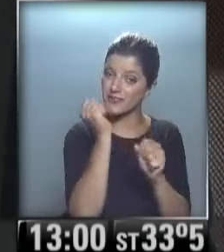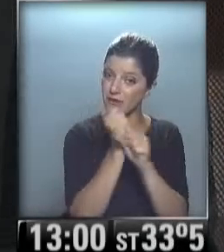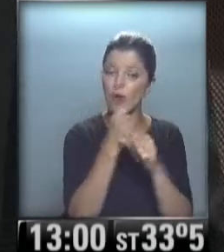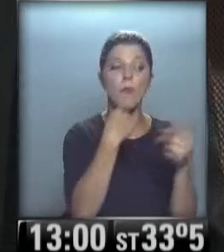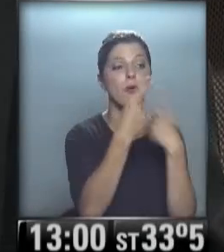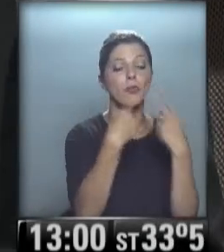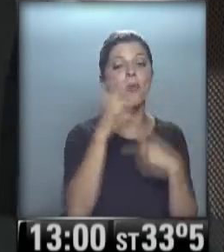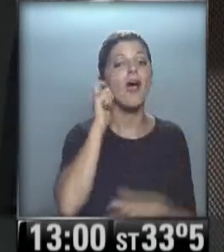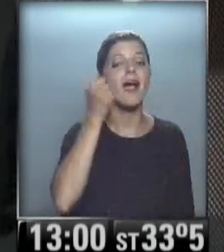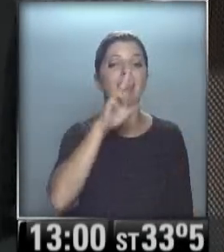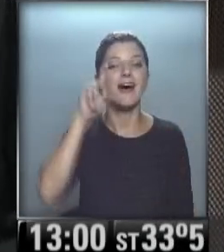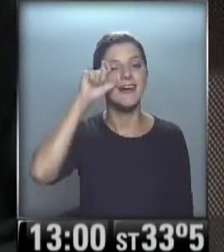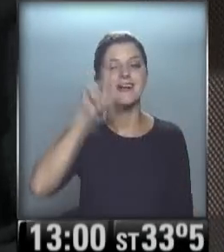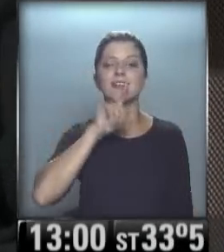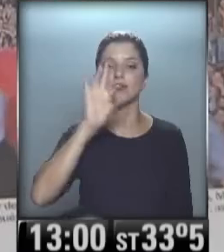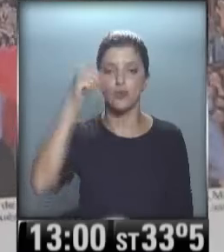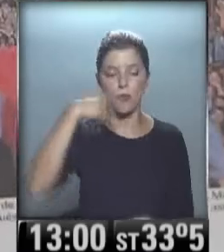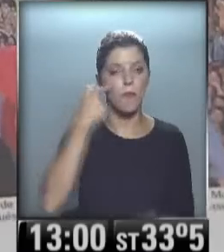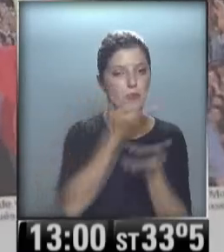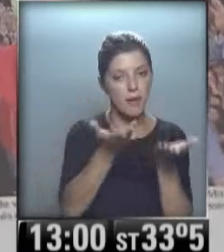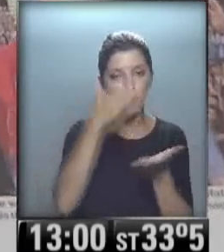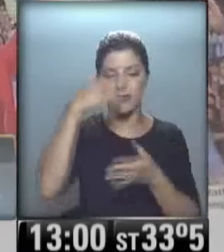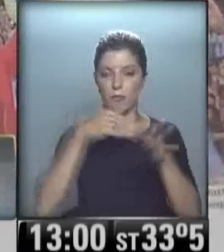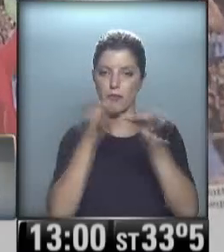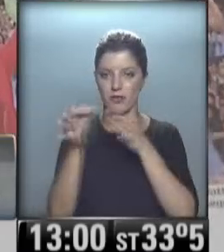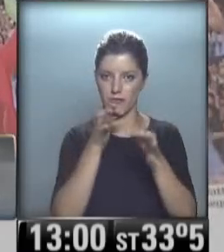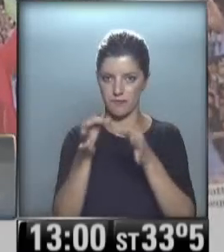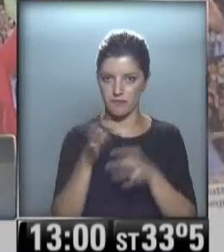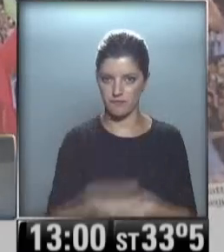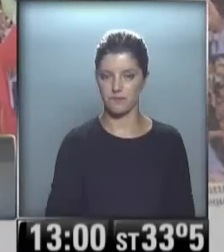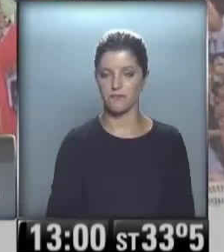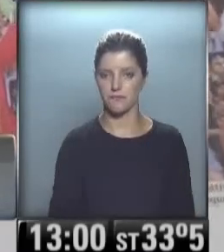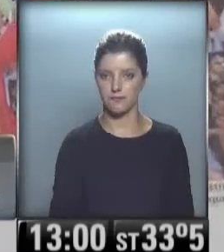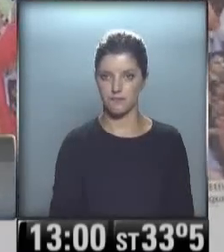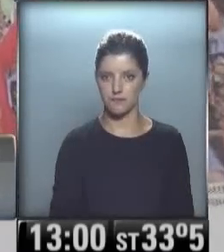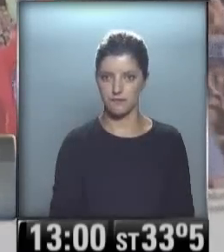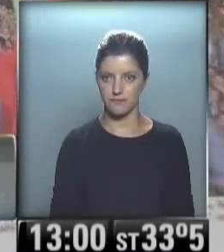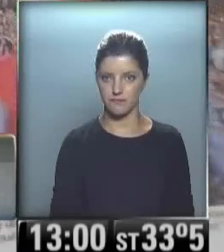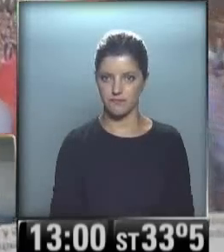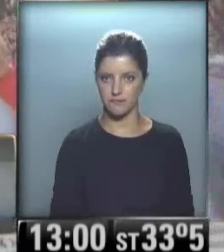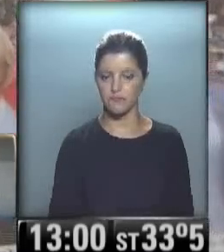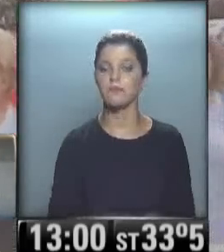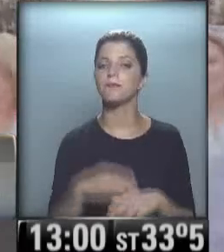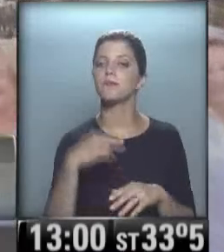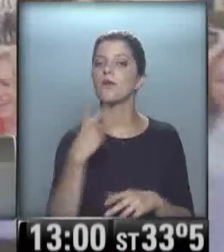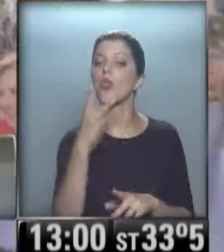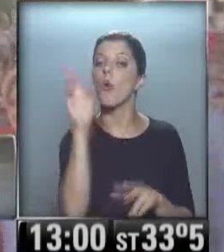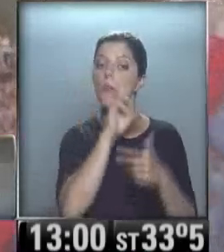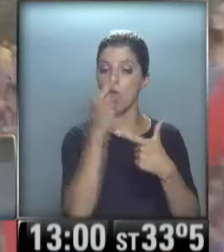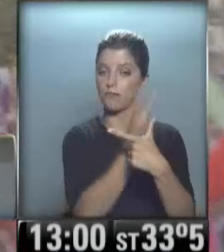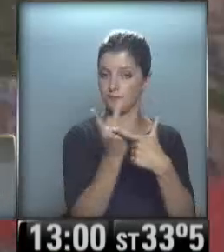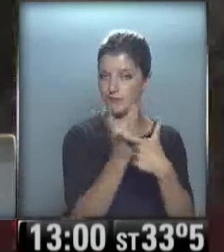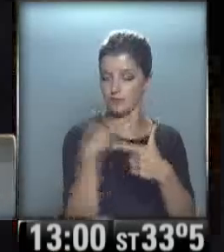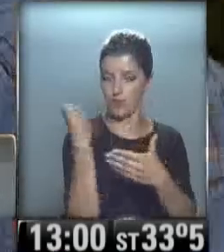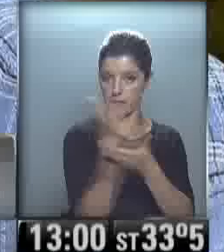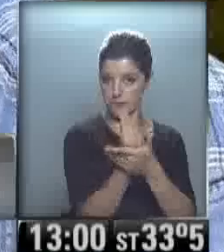garretón comparti os la entrevista después la comentamos somos dos mujeres somos dos proyectos per dos mujeres que representamos